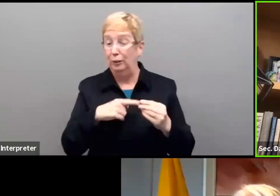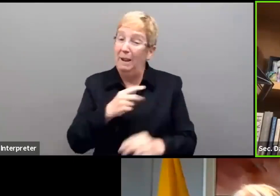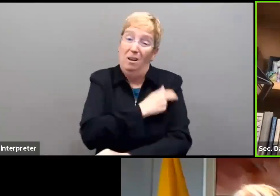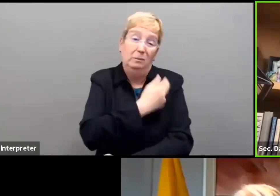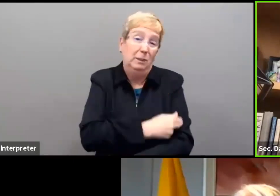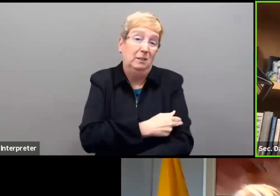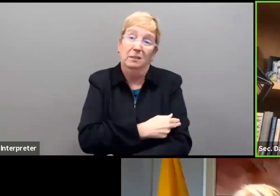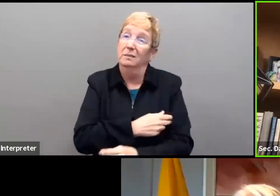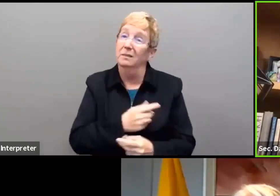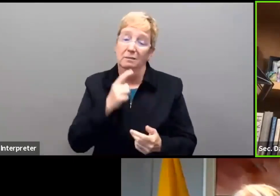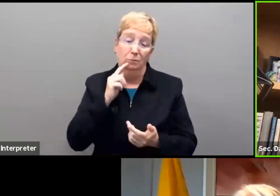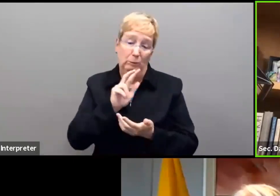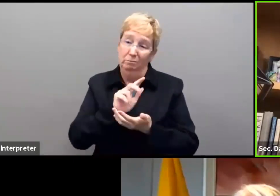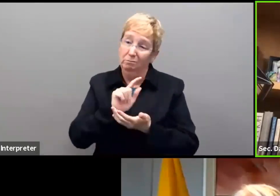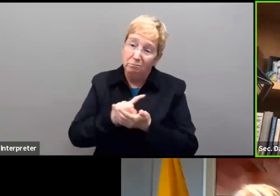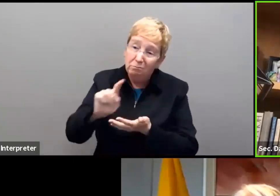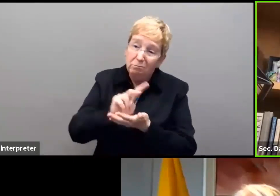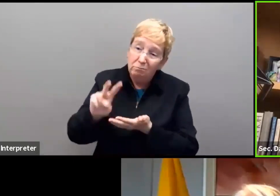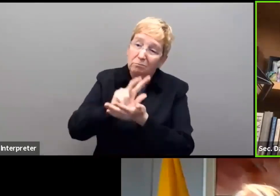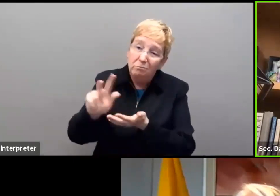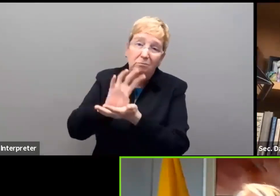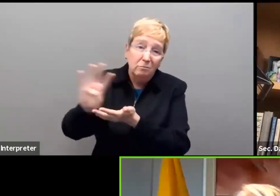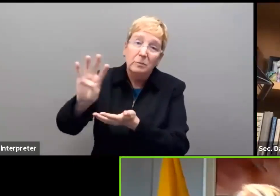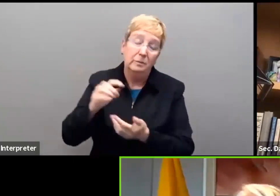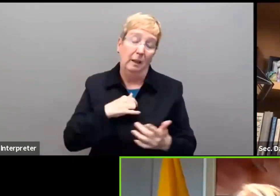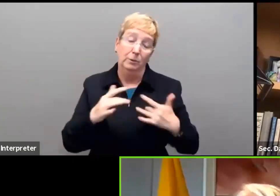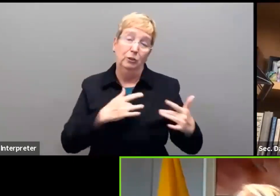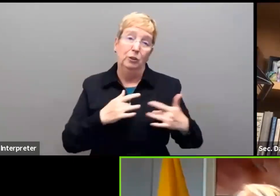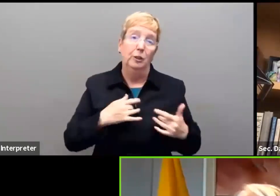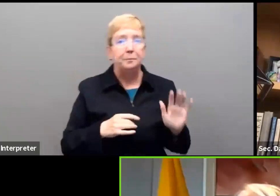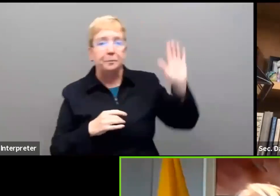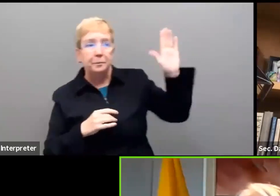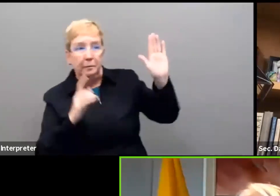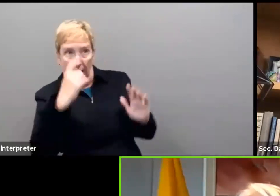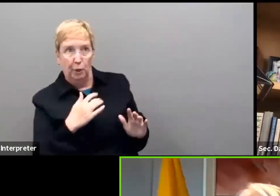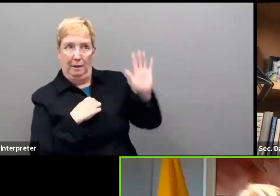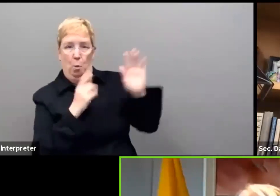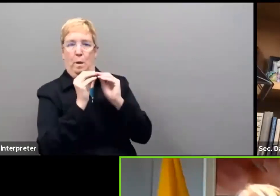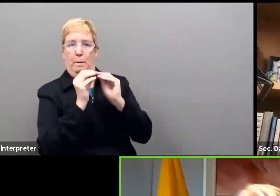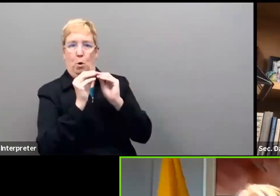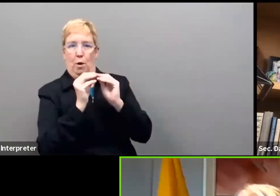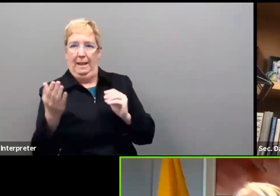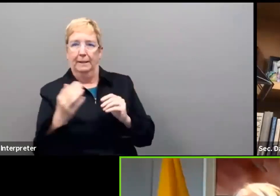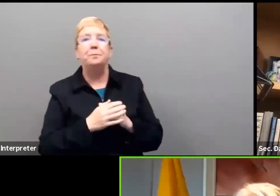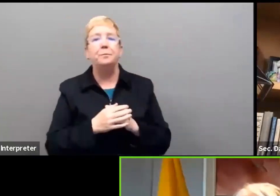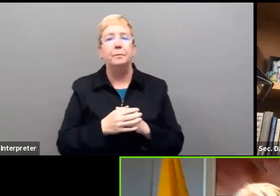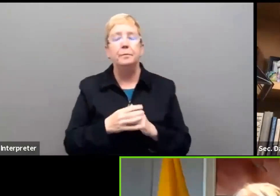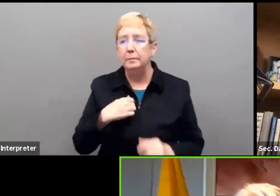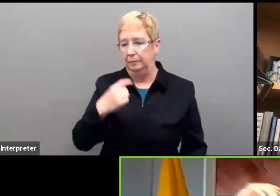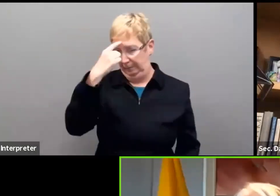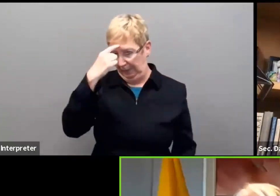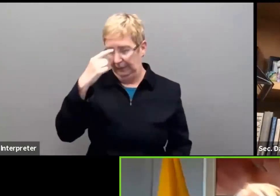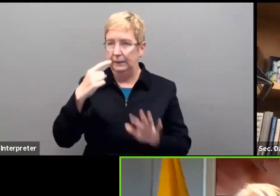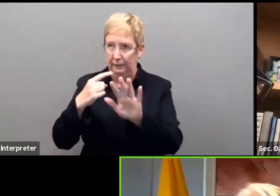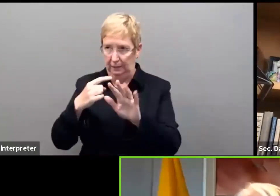también las personas que viven con una persona y les da COVID, pues tienden a